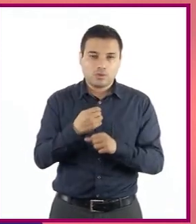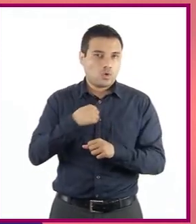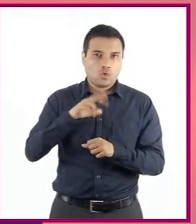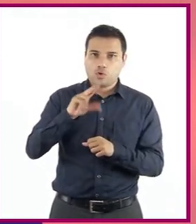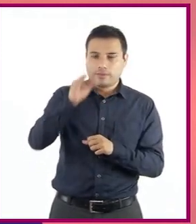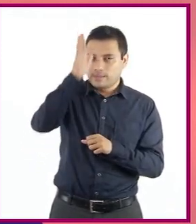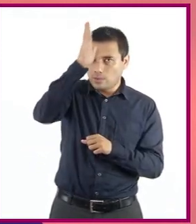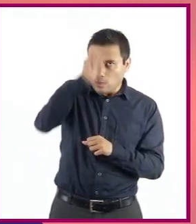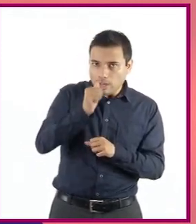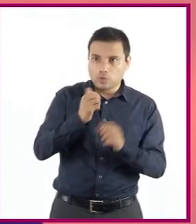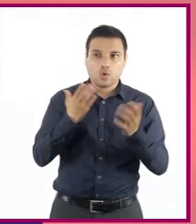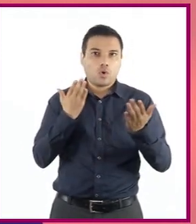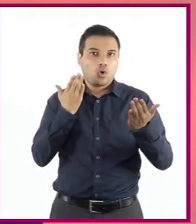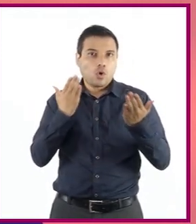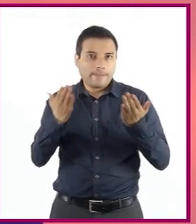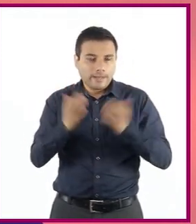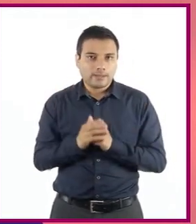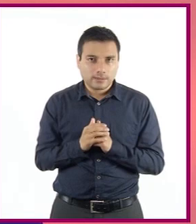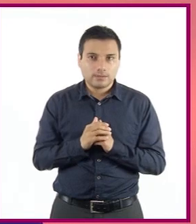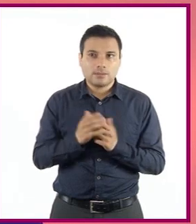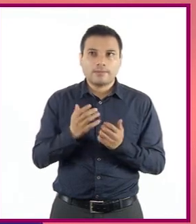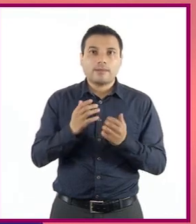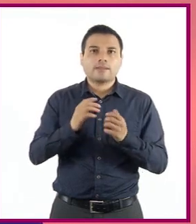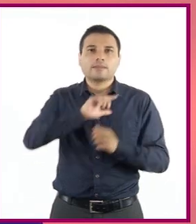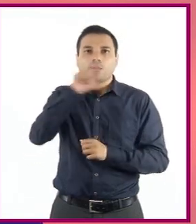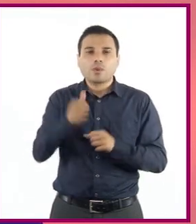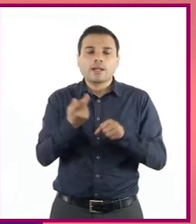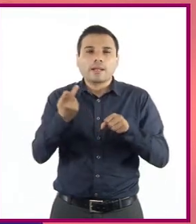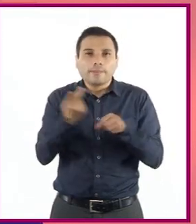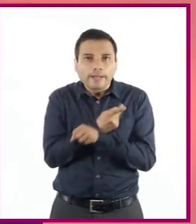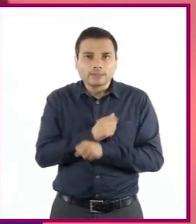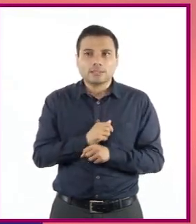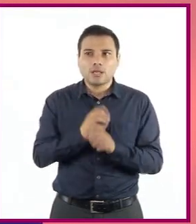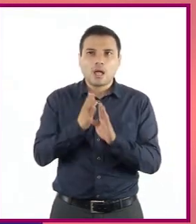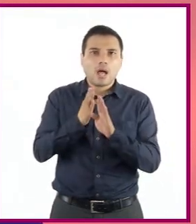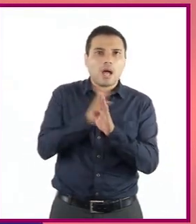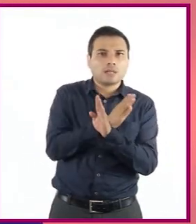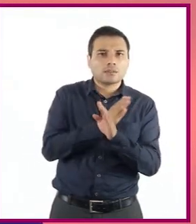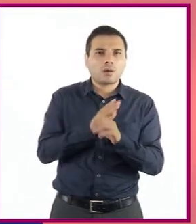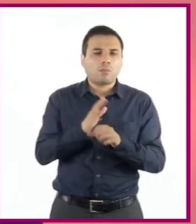o contraste, indicar consecuencia, causa,